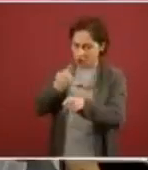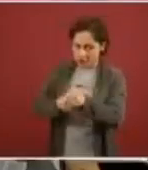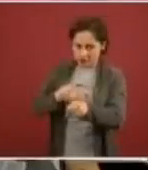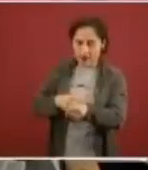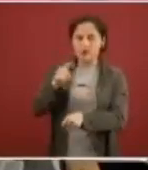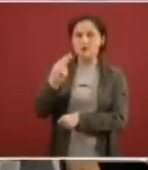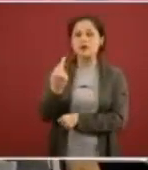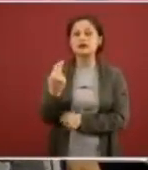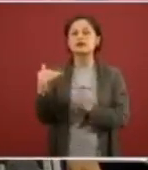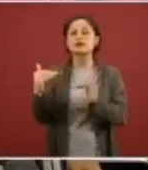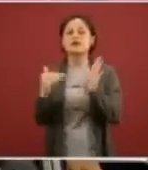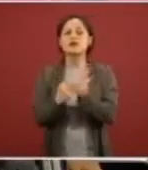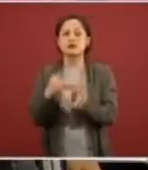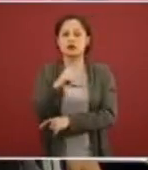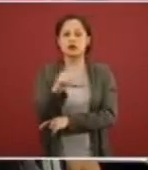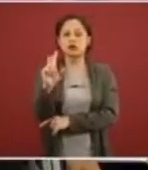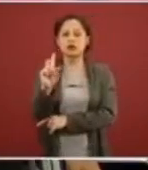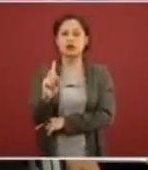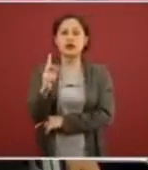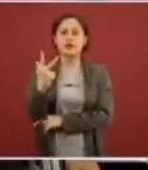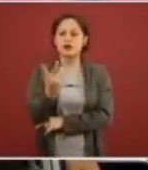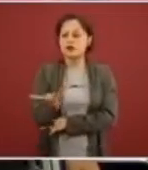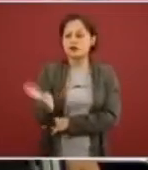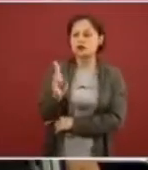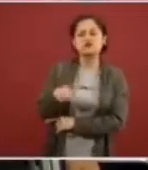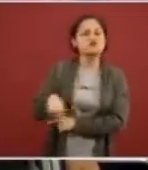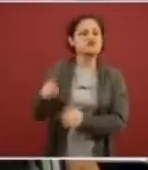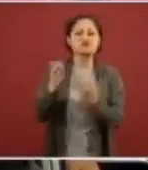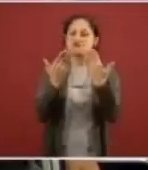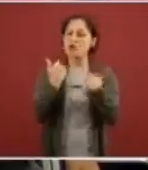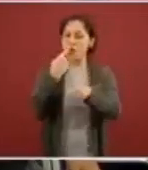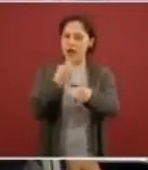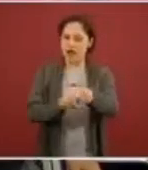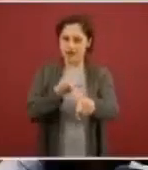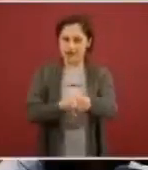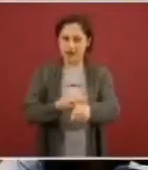25.138, que se descartó la infección por el coronavirus. La siguiente.